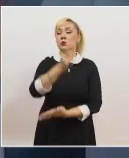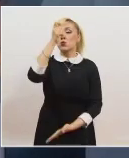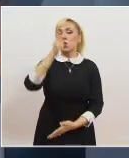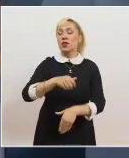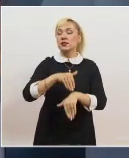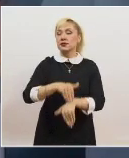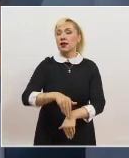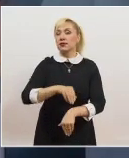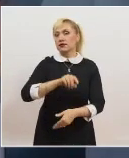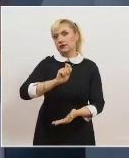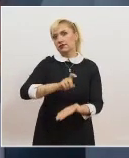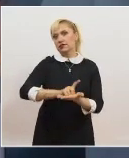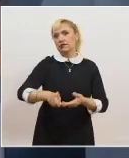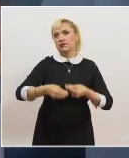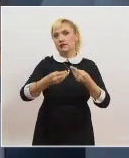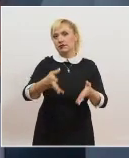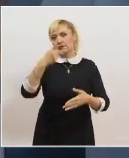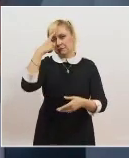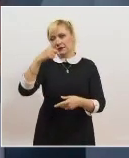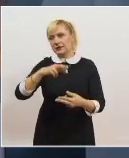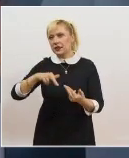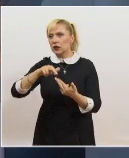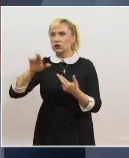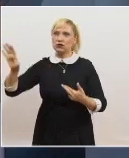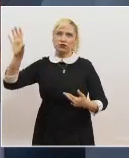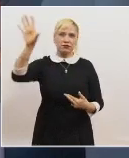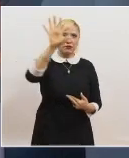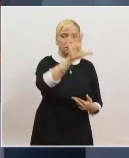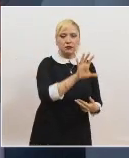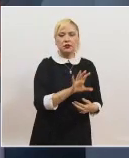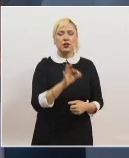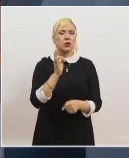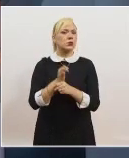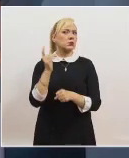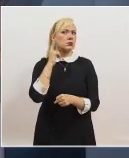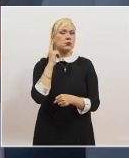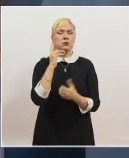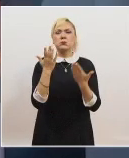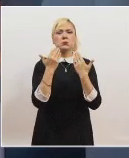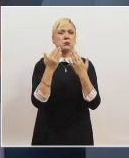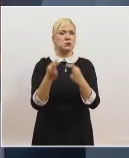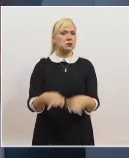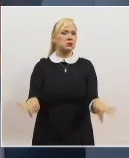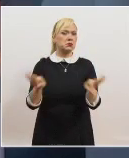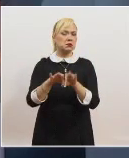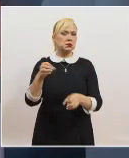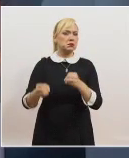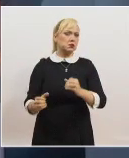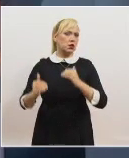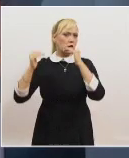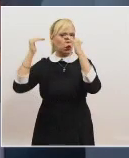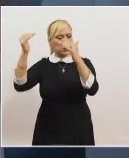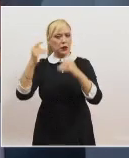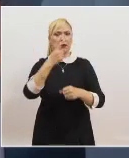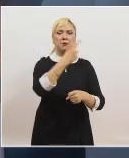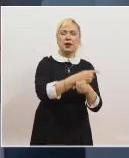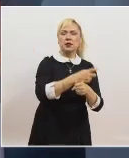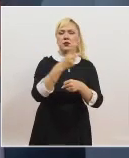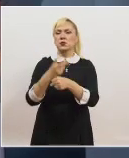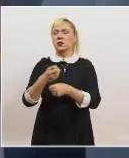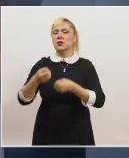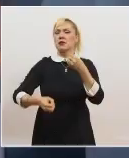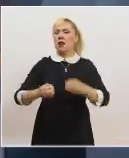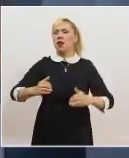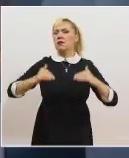y tribunales colegiados de circuito. En esta ocasión, no se publicaron criterios relevantes del Pleno ni de las salas de la Suprema